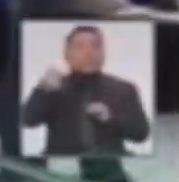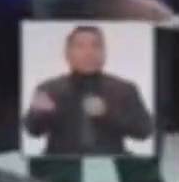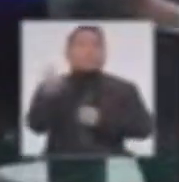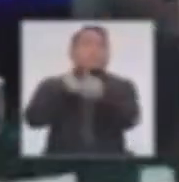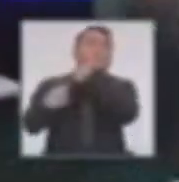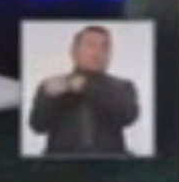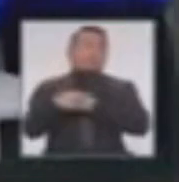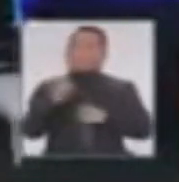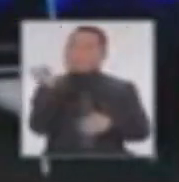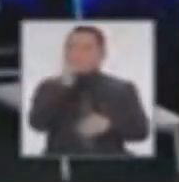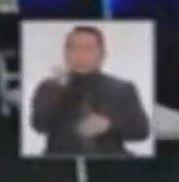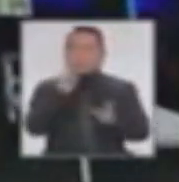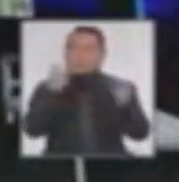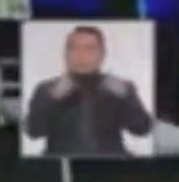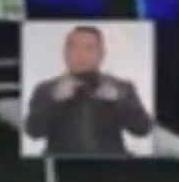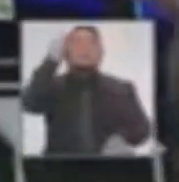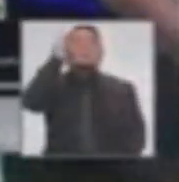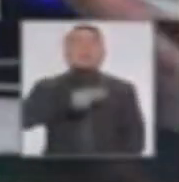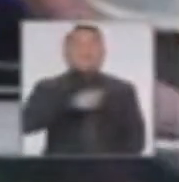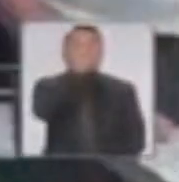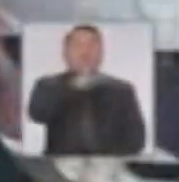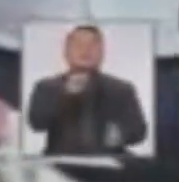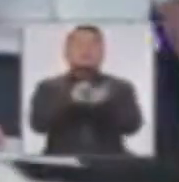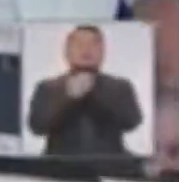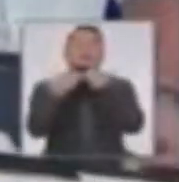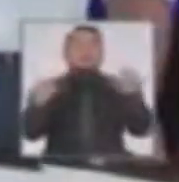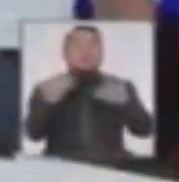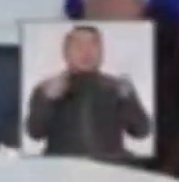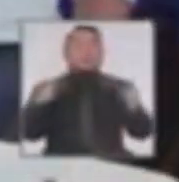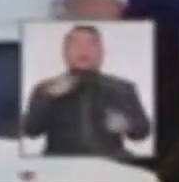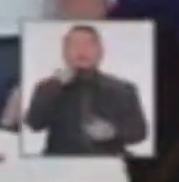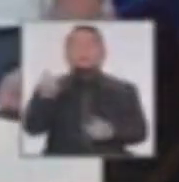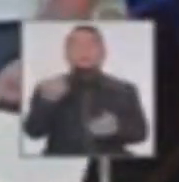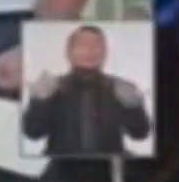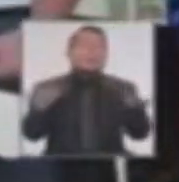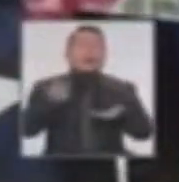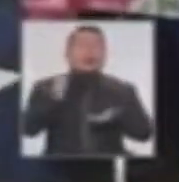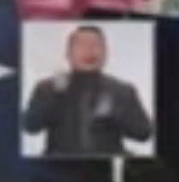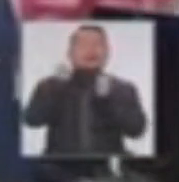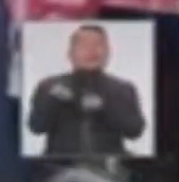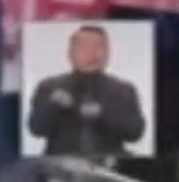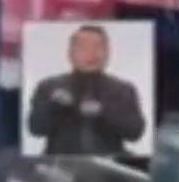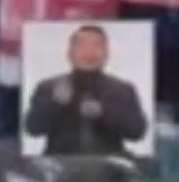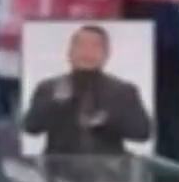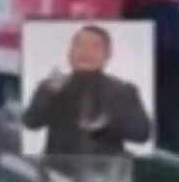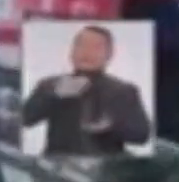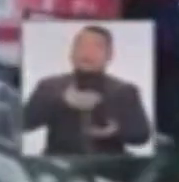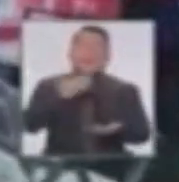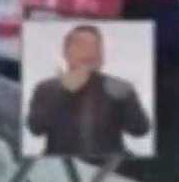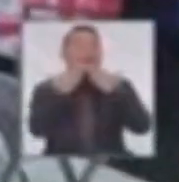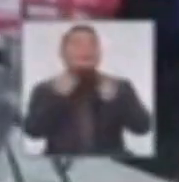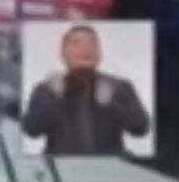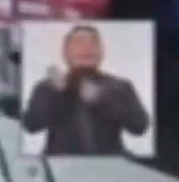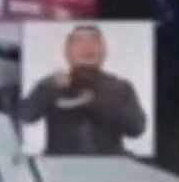¿tú consideras que las tres veces que ha ido Keiko a prisión con el chaleco antibalas del que tanto se